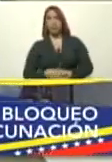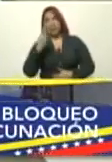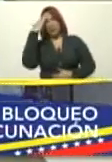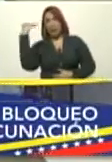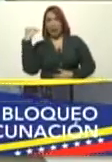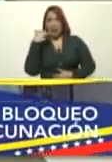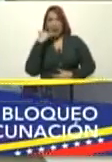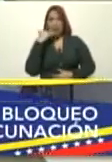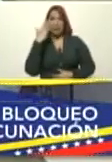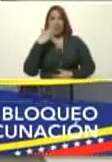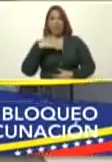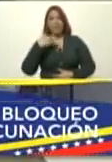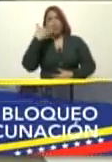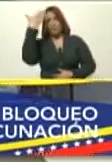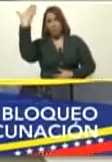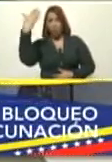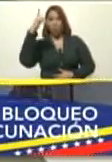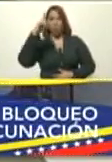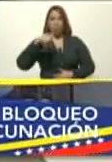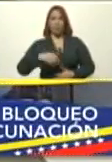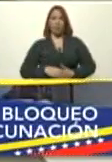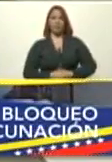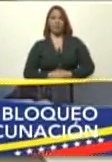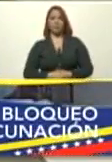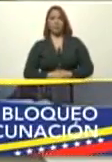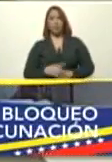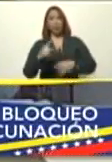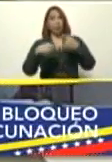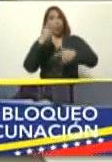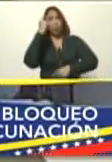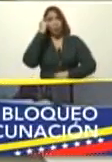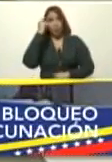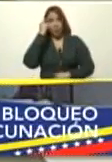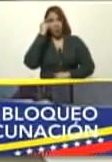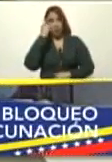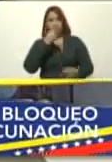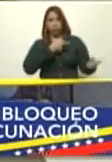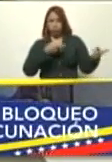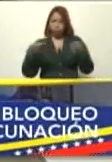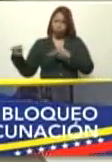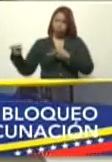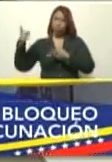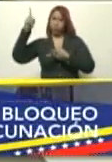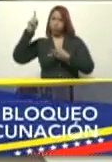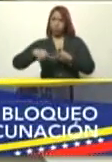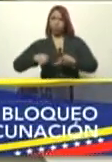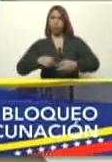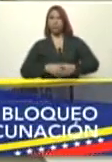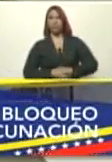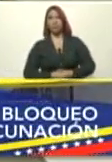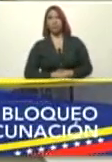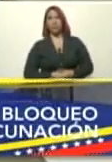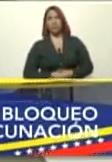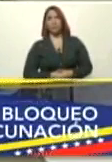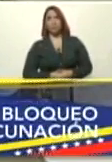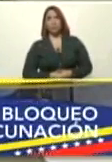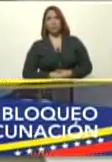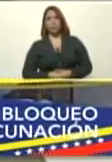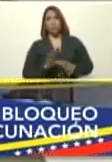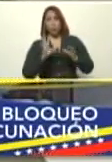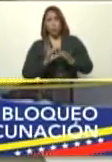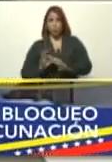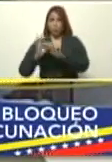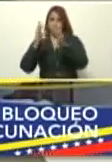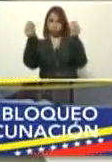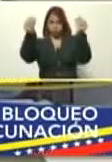mundo árabe, del mundo musulmán. Todos los días recibo. Y es unánime la opinión